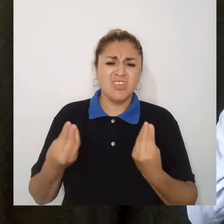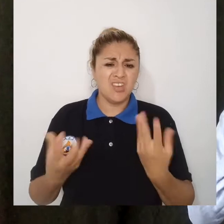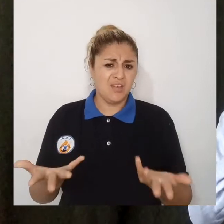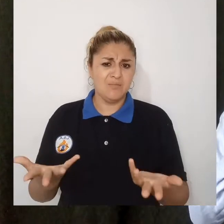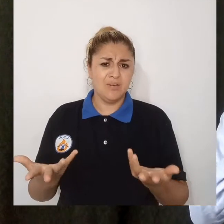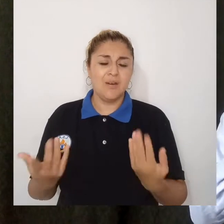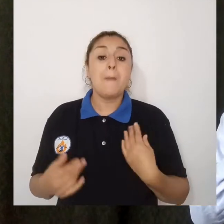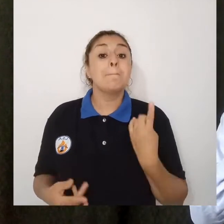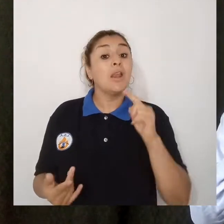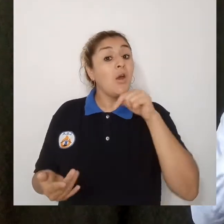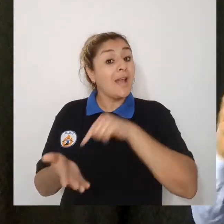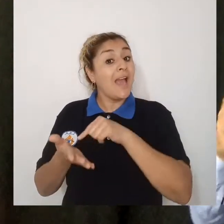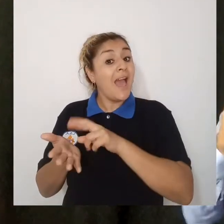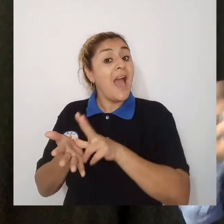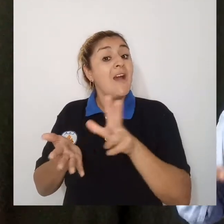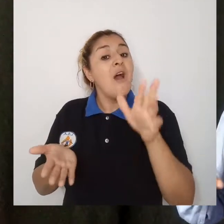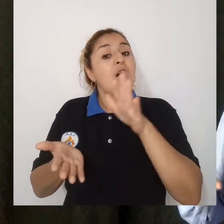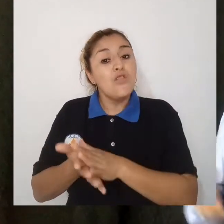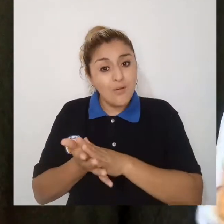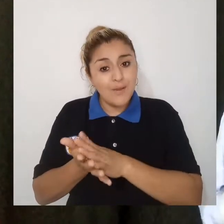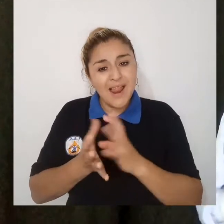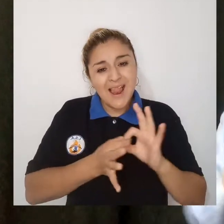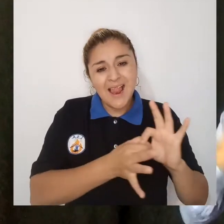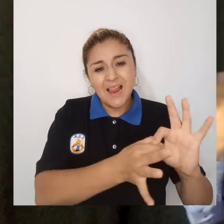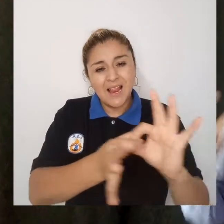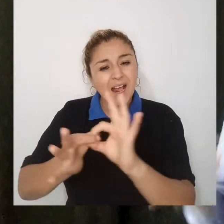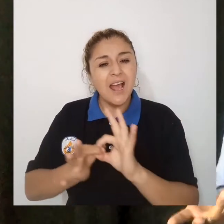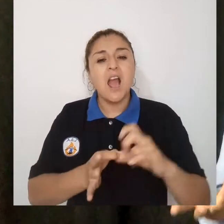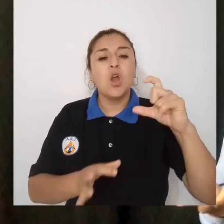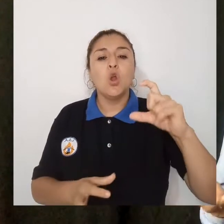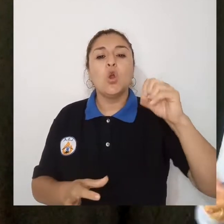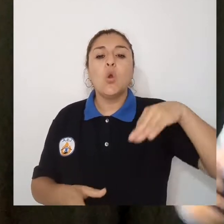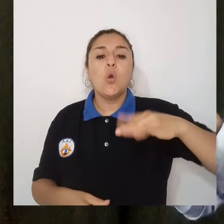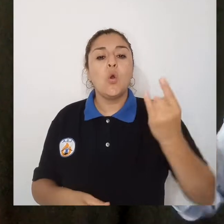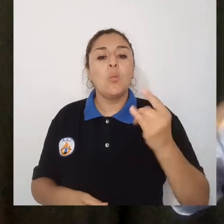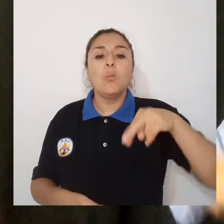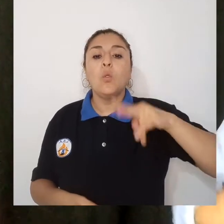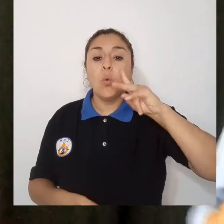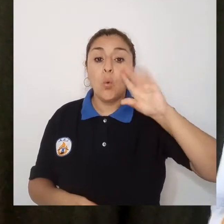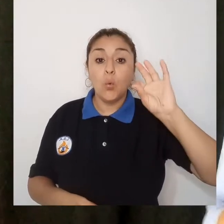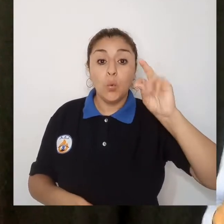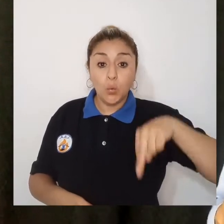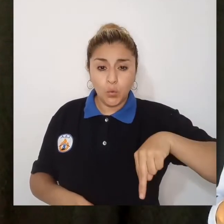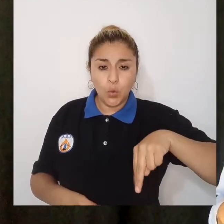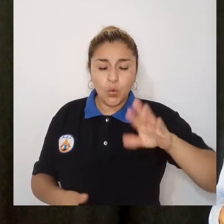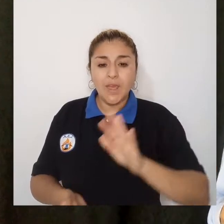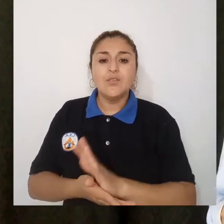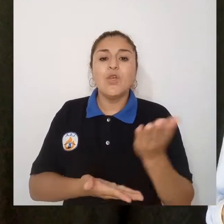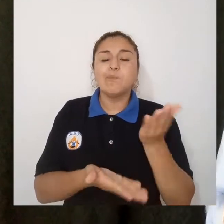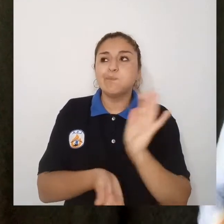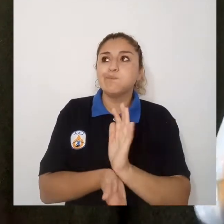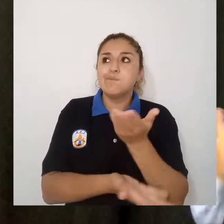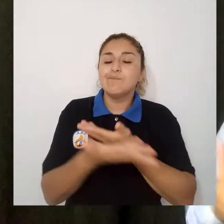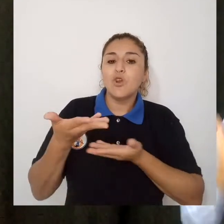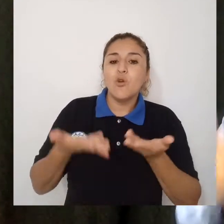y por lo que leemos y veremos que andar y buzos que compartían entre ellos las necesidades